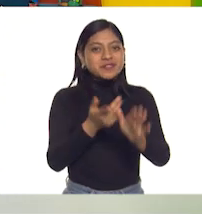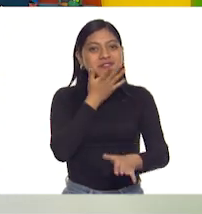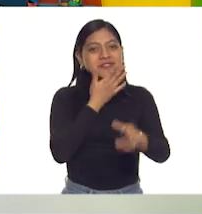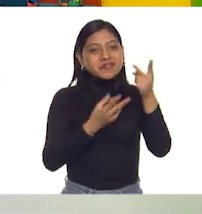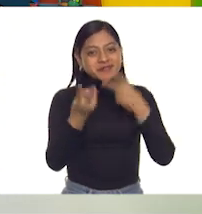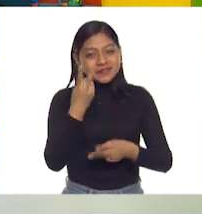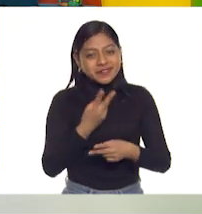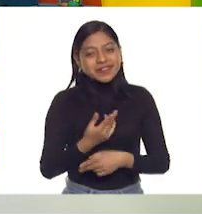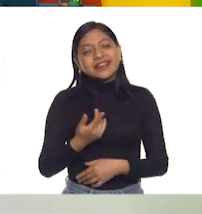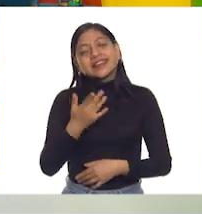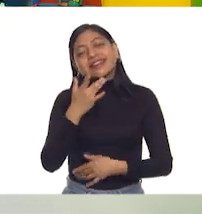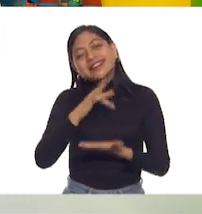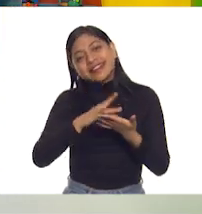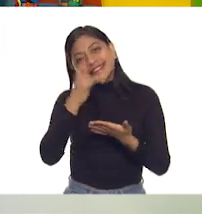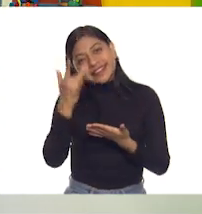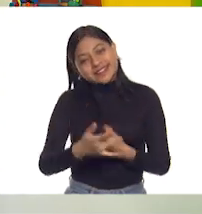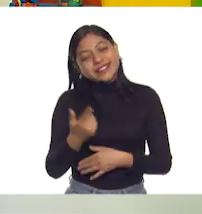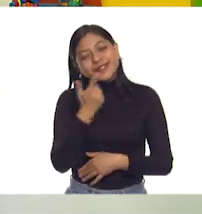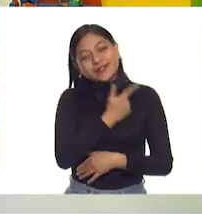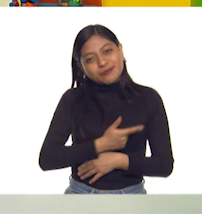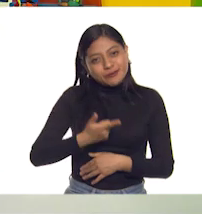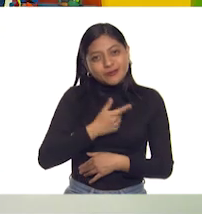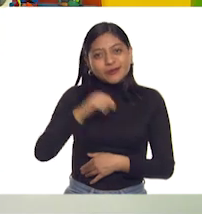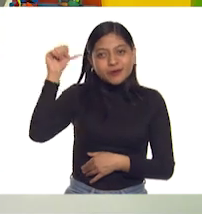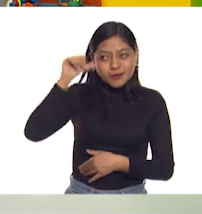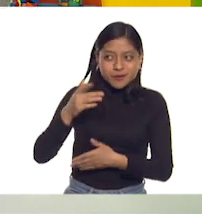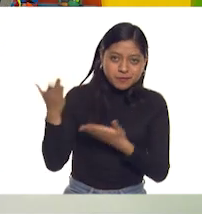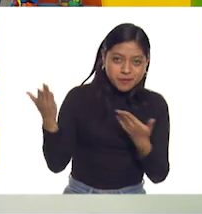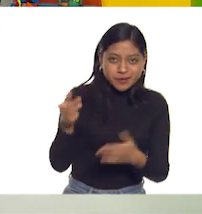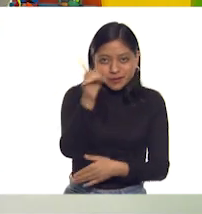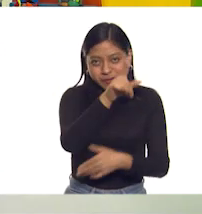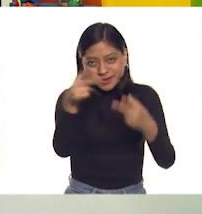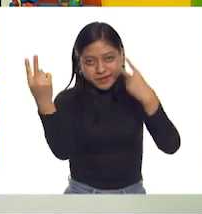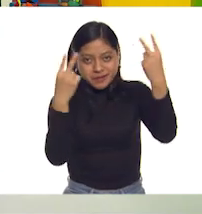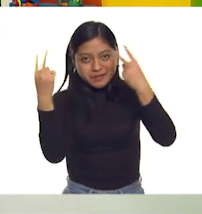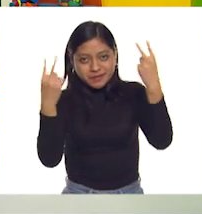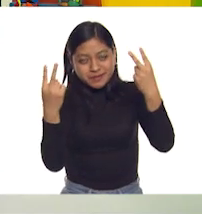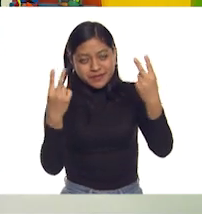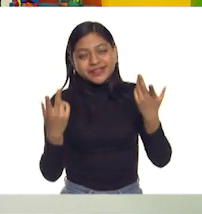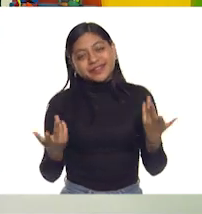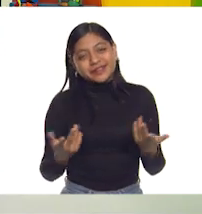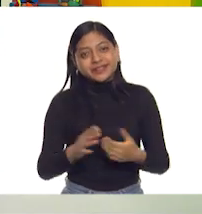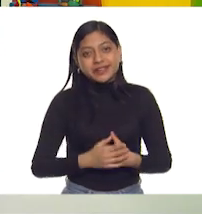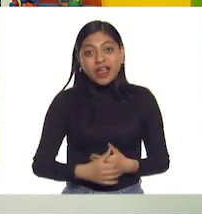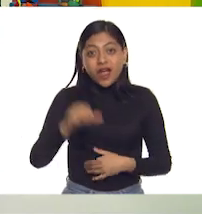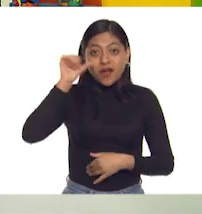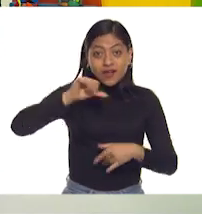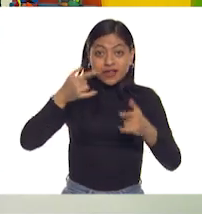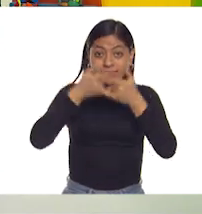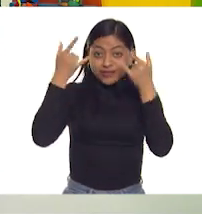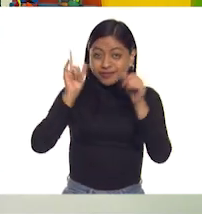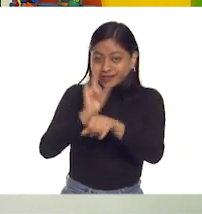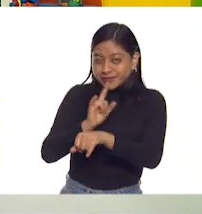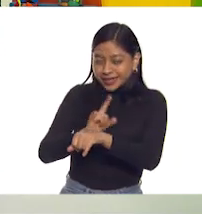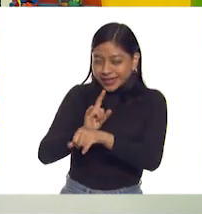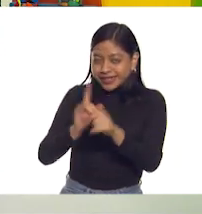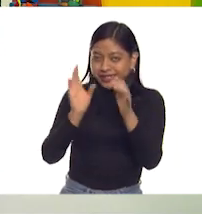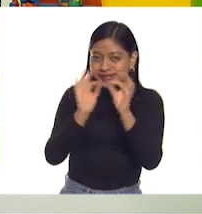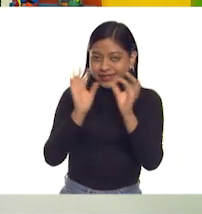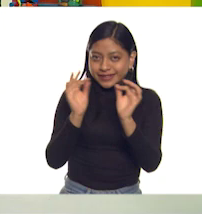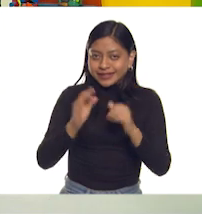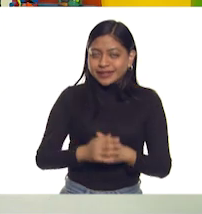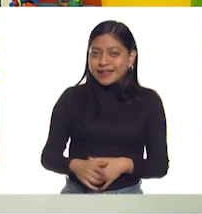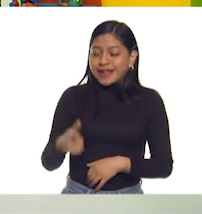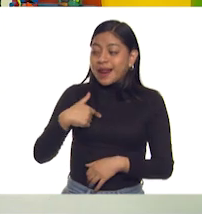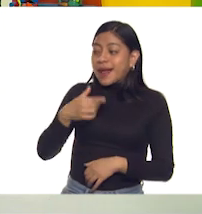Gracias, es un gusto enorme estar aquí con todos ustedes. Y esta leyenda que les vamos a contar me la